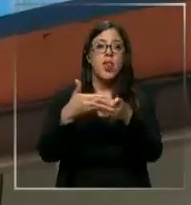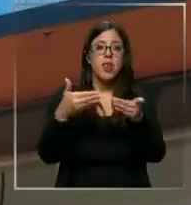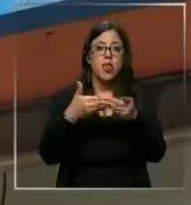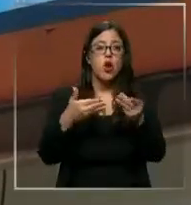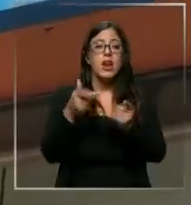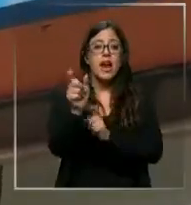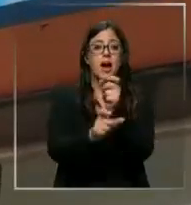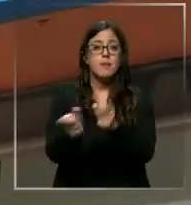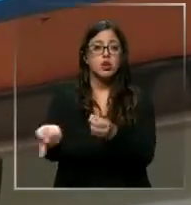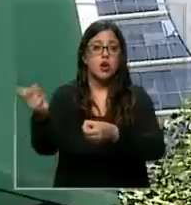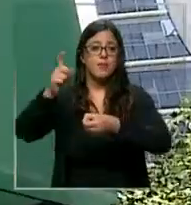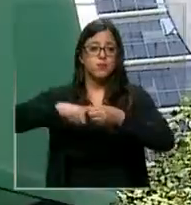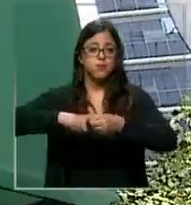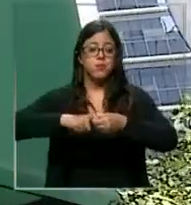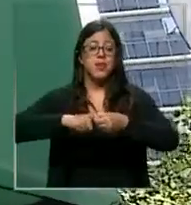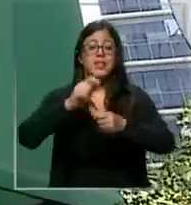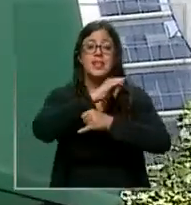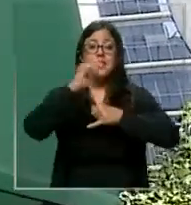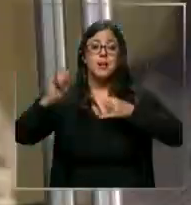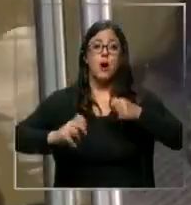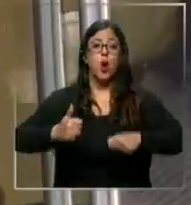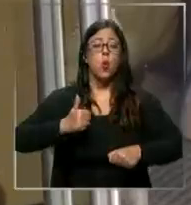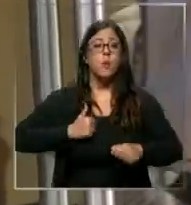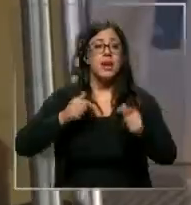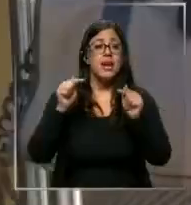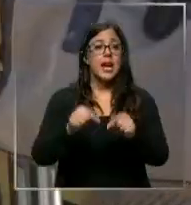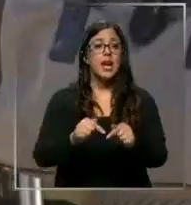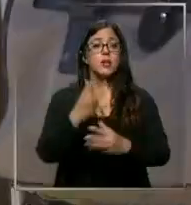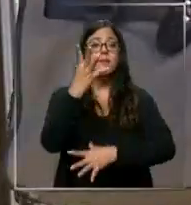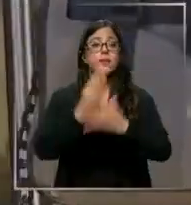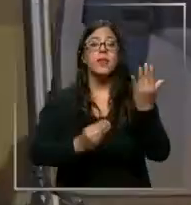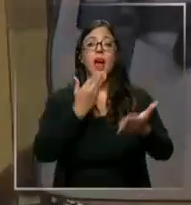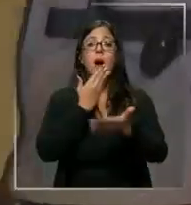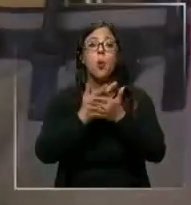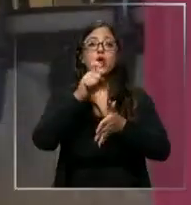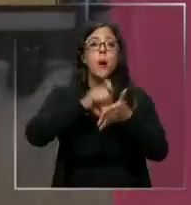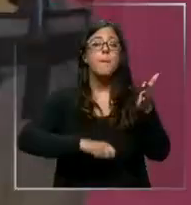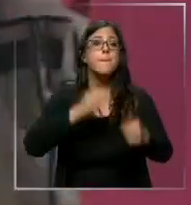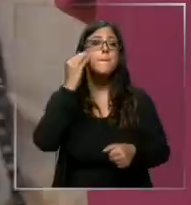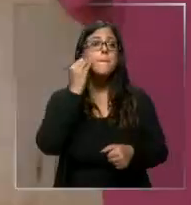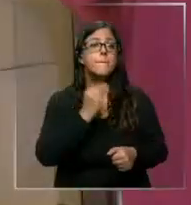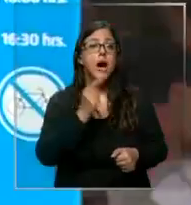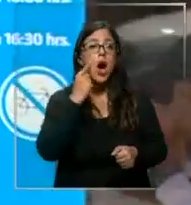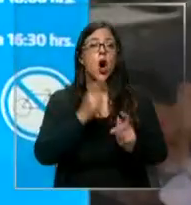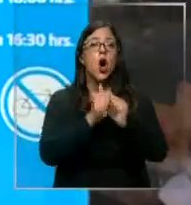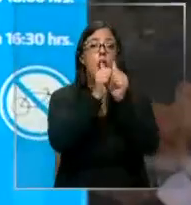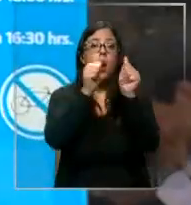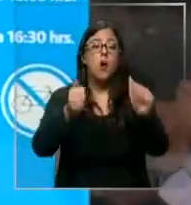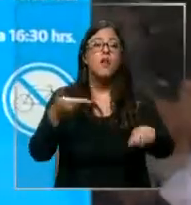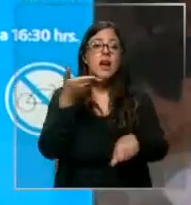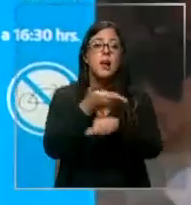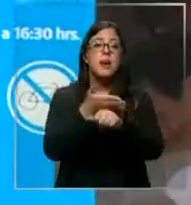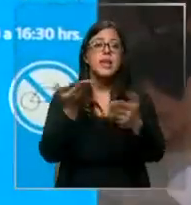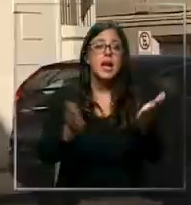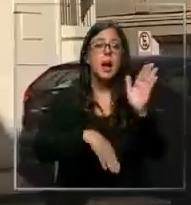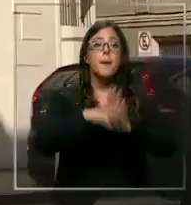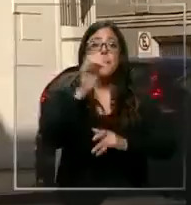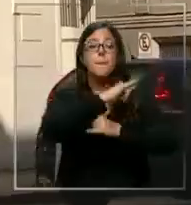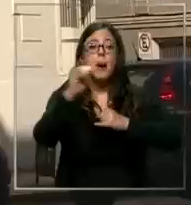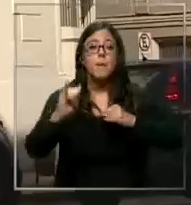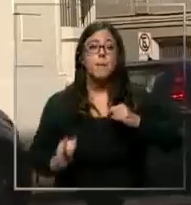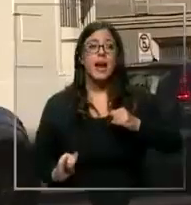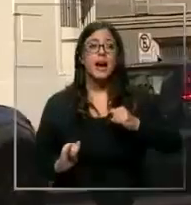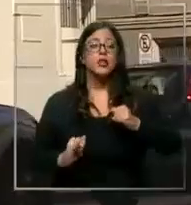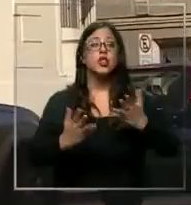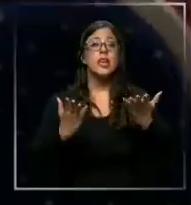dólares a los afiliados el plazo para cumplir el fallo termina mayo se especula que las autoridades pedirán más plazo al